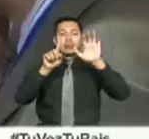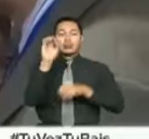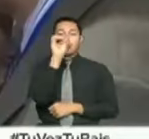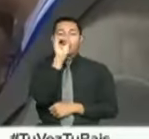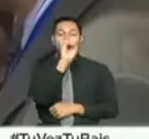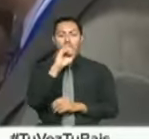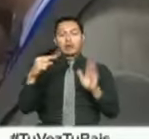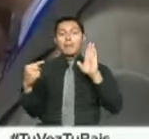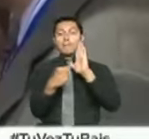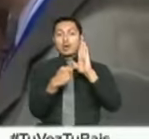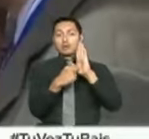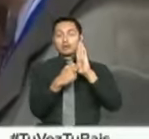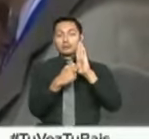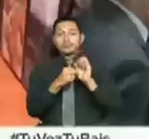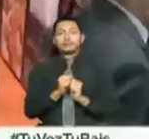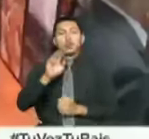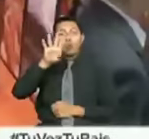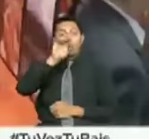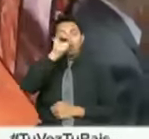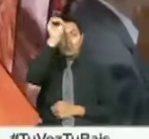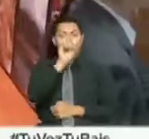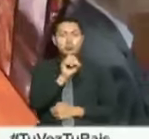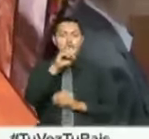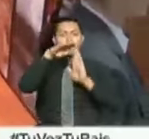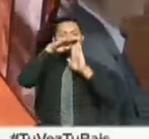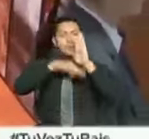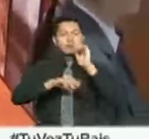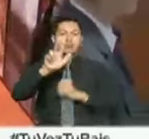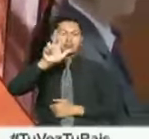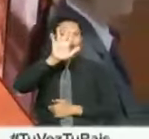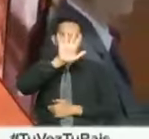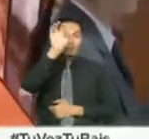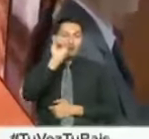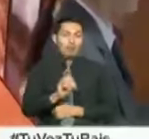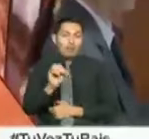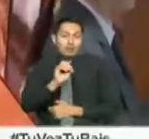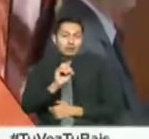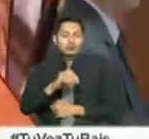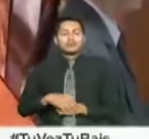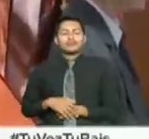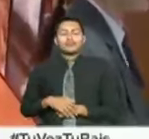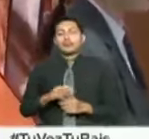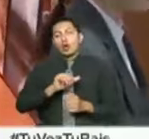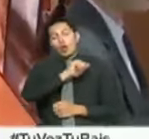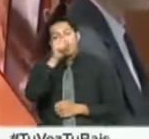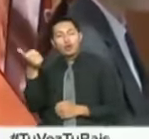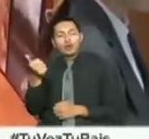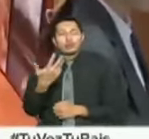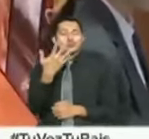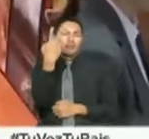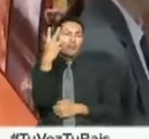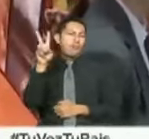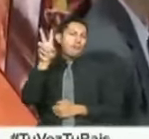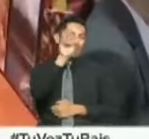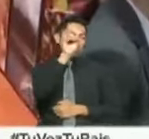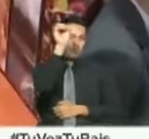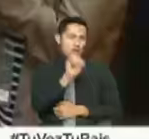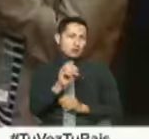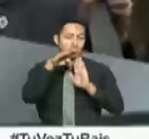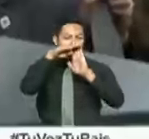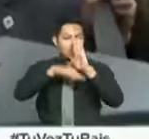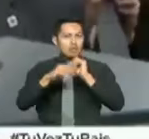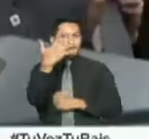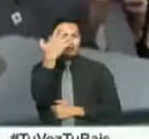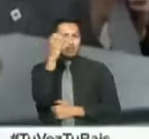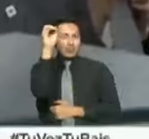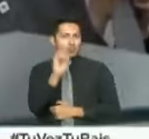a 35%, la de 25% a 15% y mantiene la sobretasa de 15% original